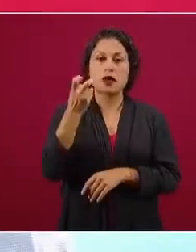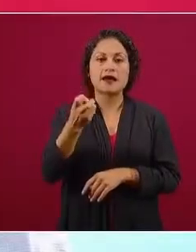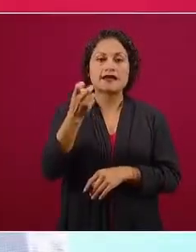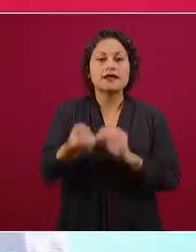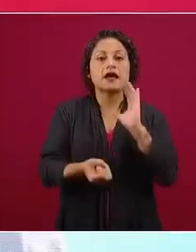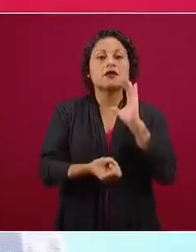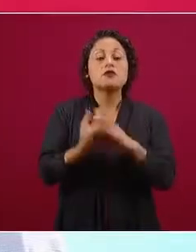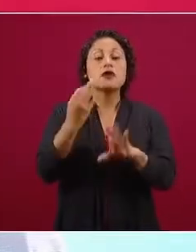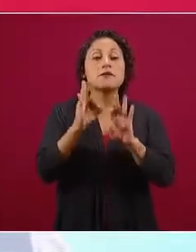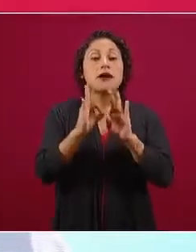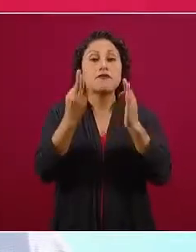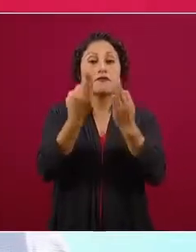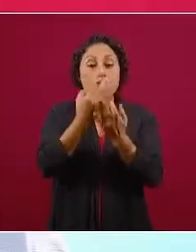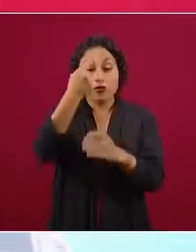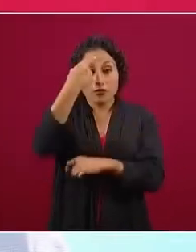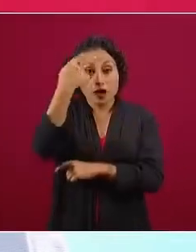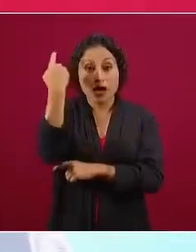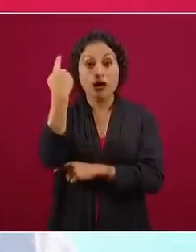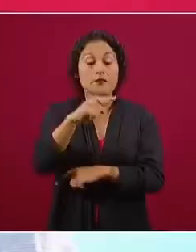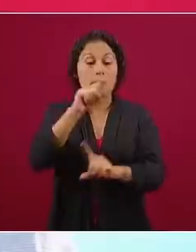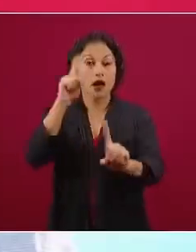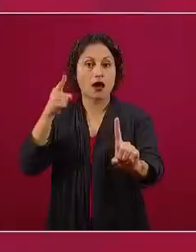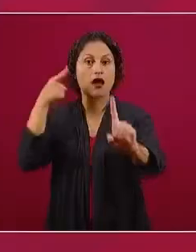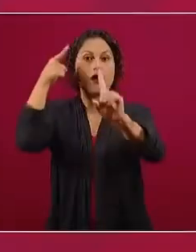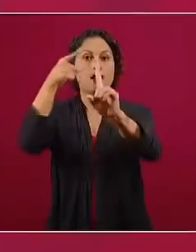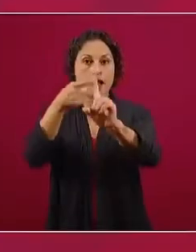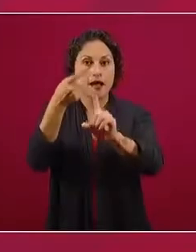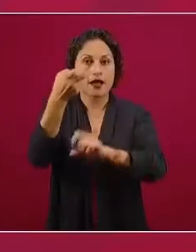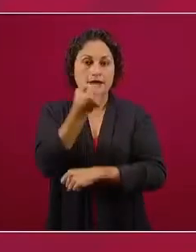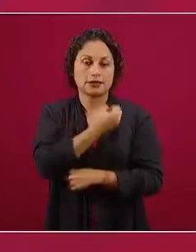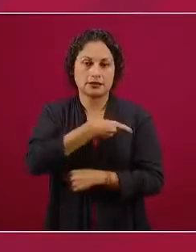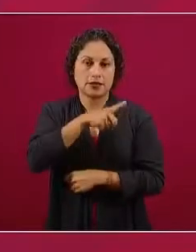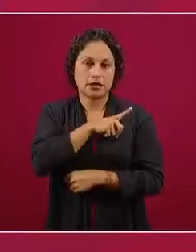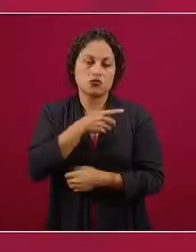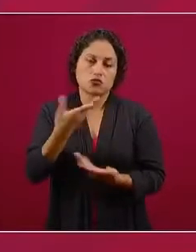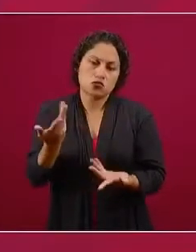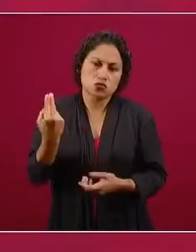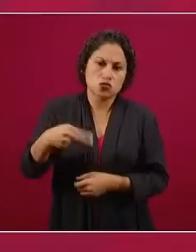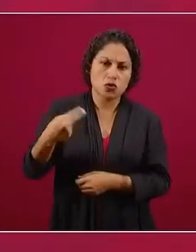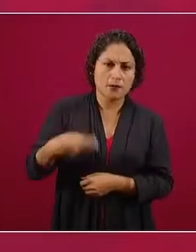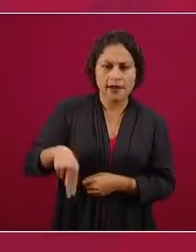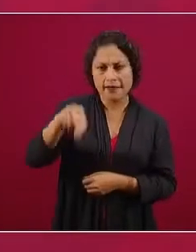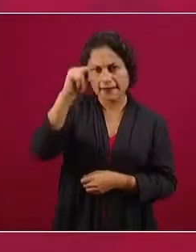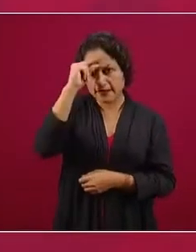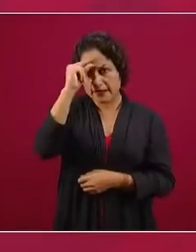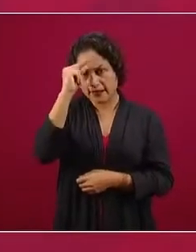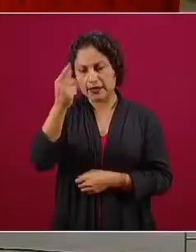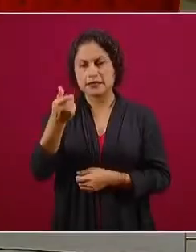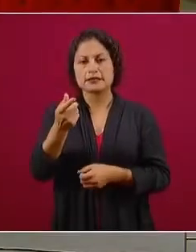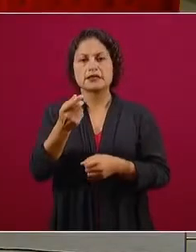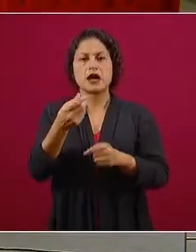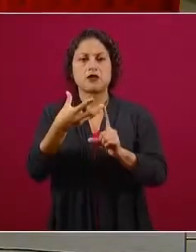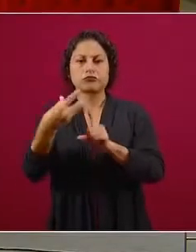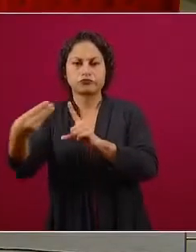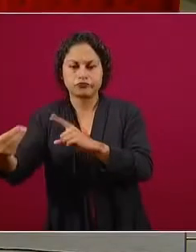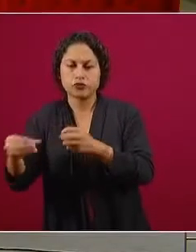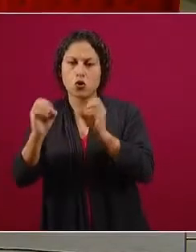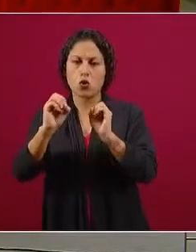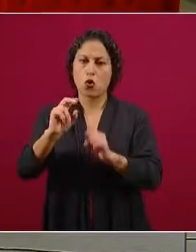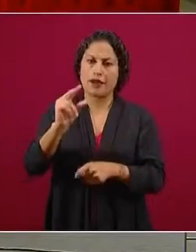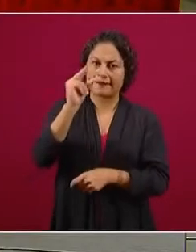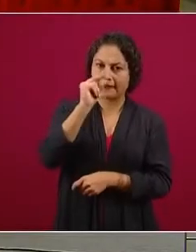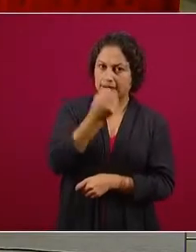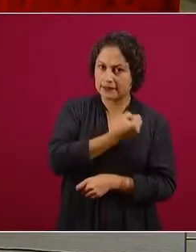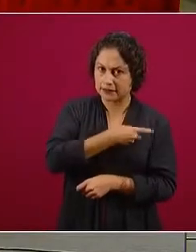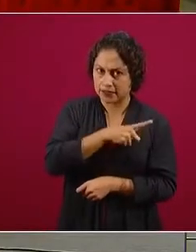vigilancia epidemiológica, lo que se llama inteligencia epidemiológica o inteligencia en salud. Como les comentaba el otro día, la